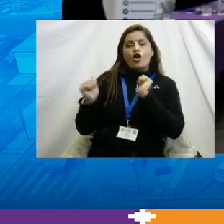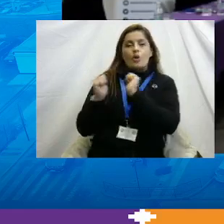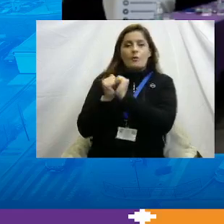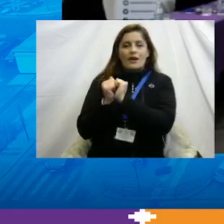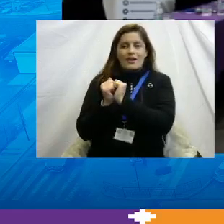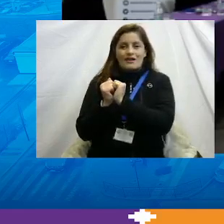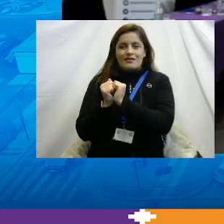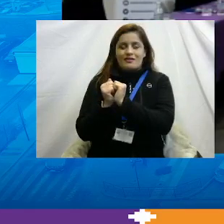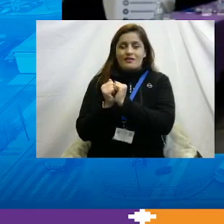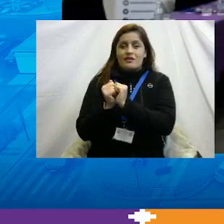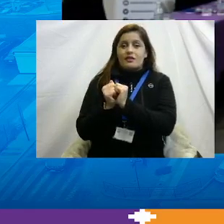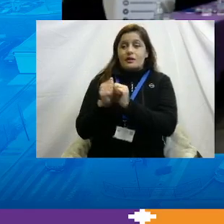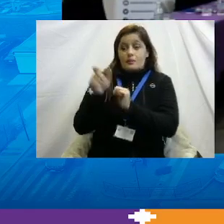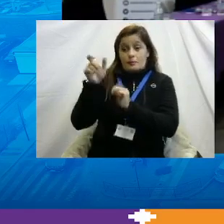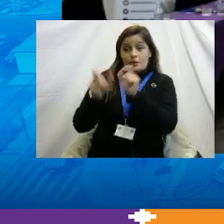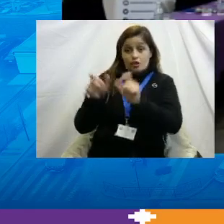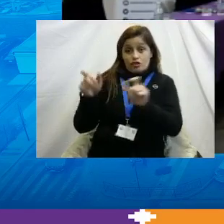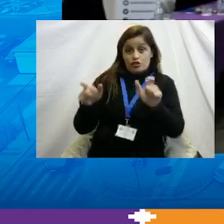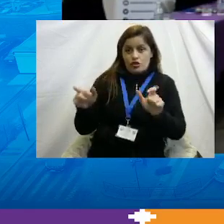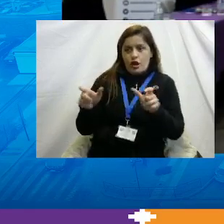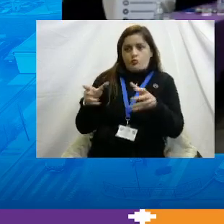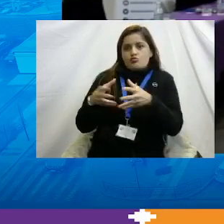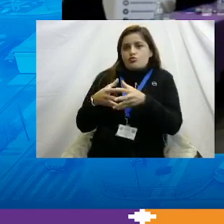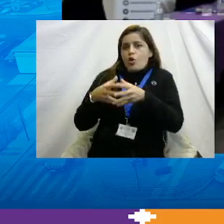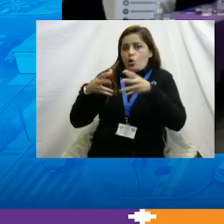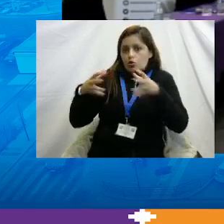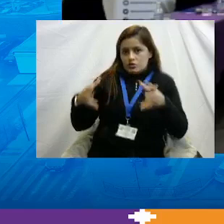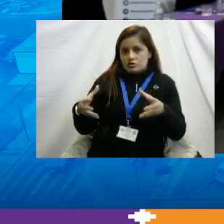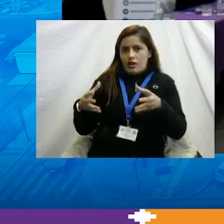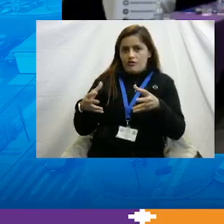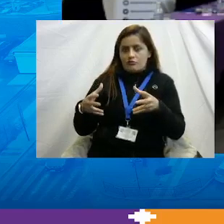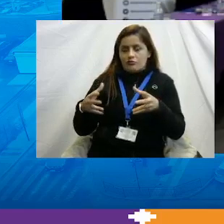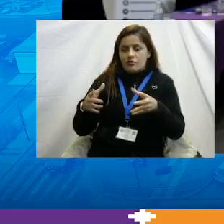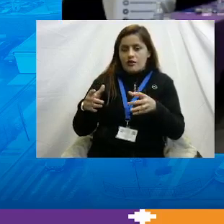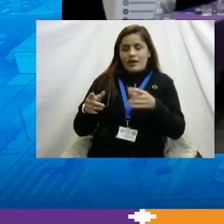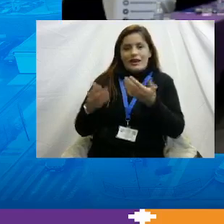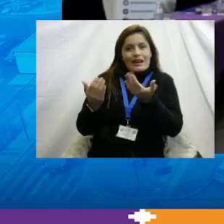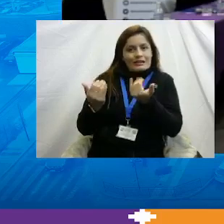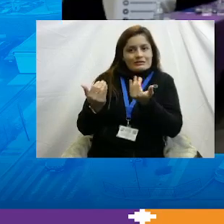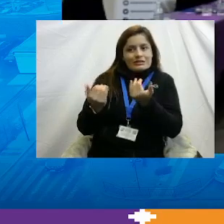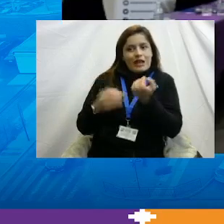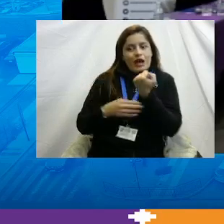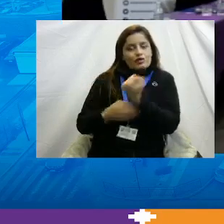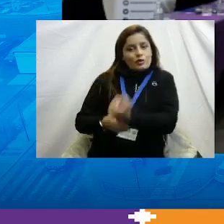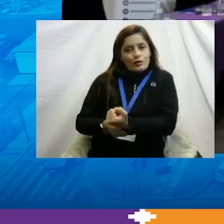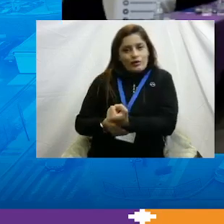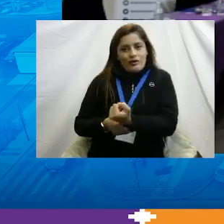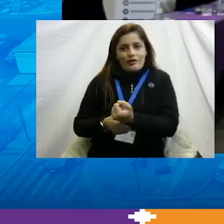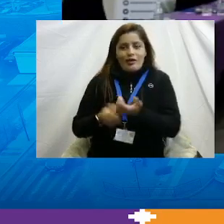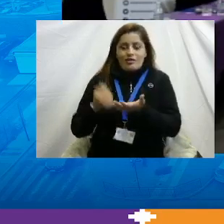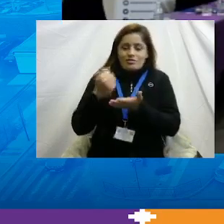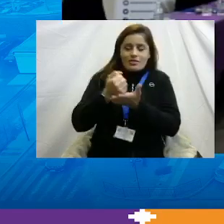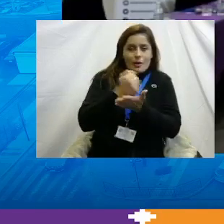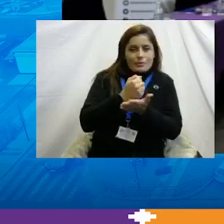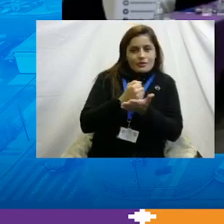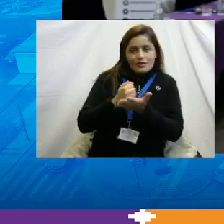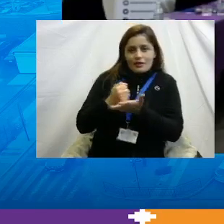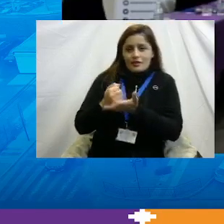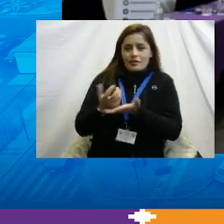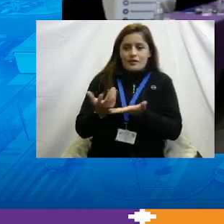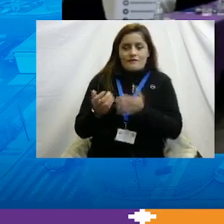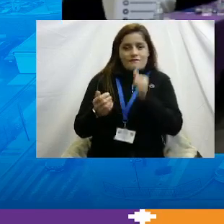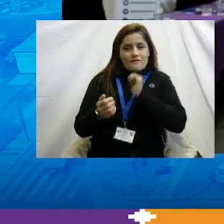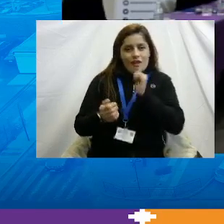esos comerciantes que, como dije, son un grupo no menor, respecto de las tramitaciones que tienen que hacer y que se